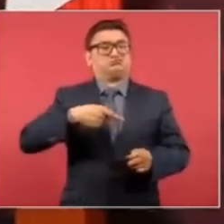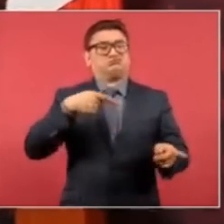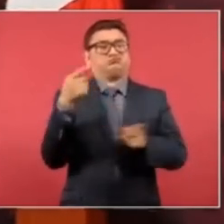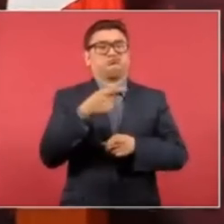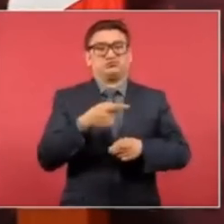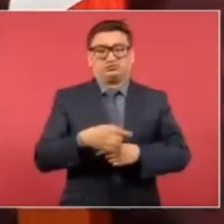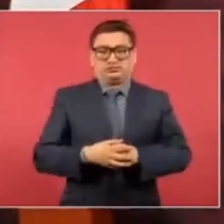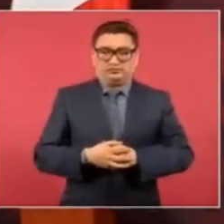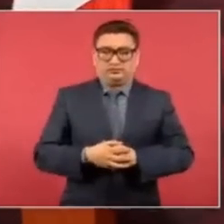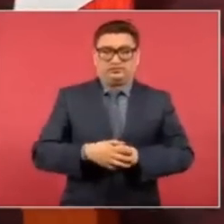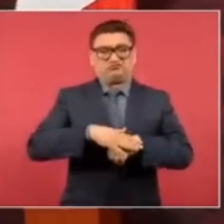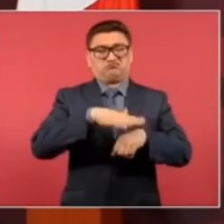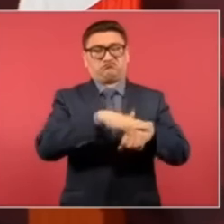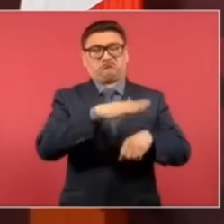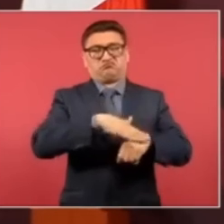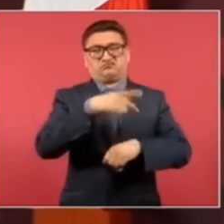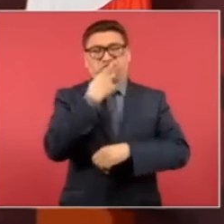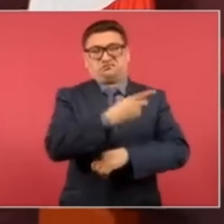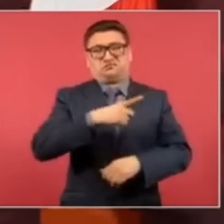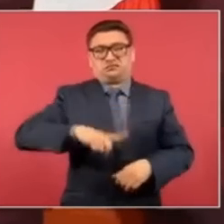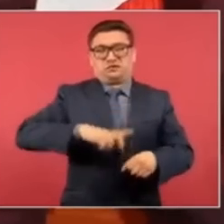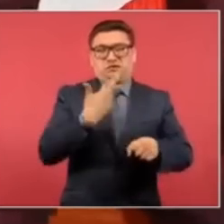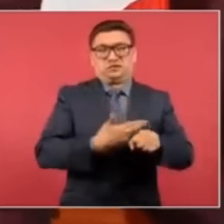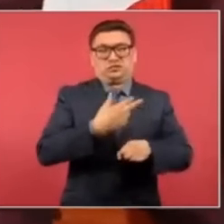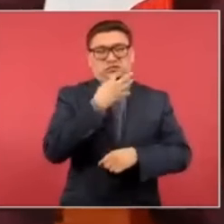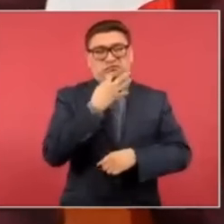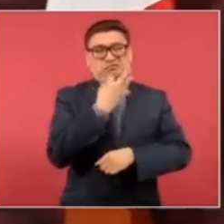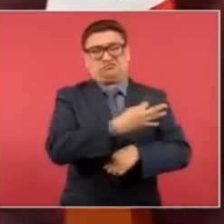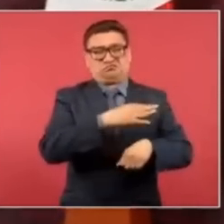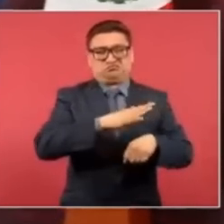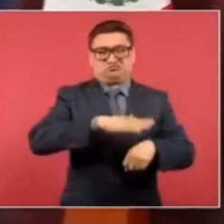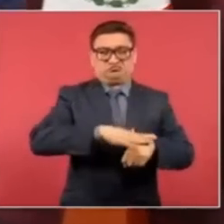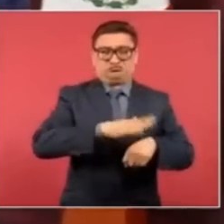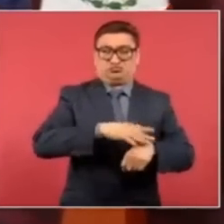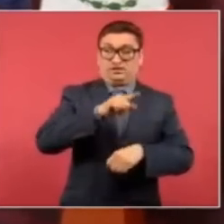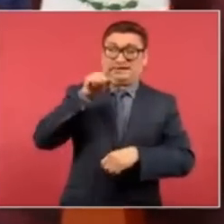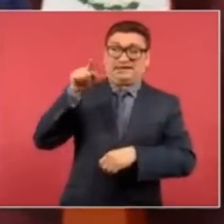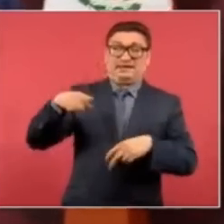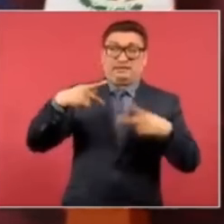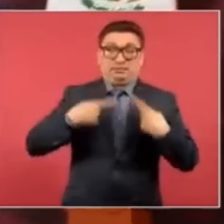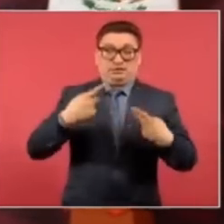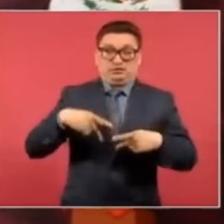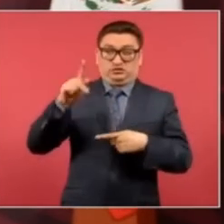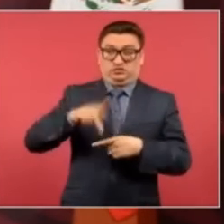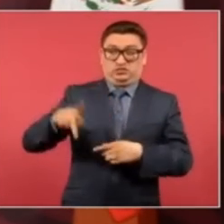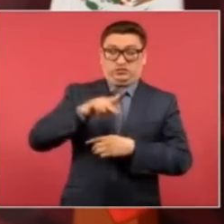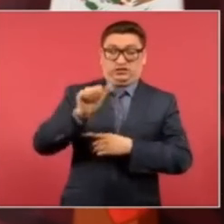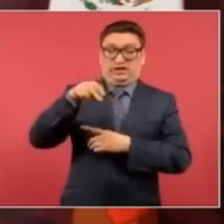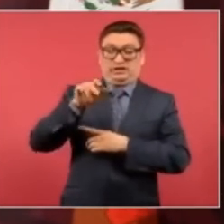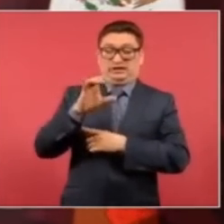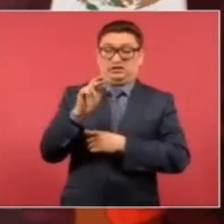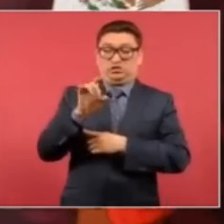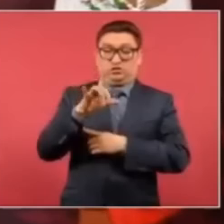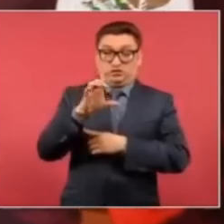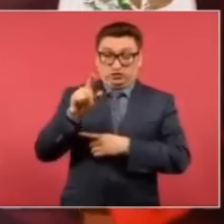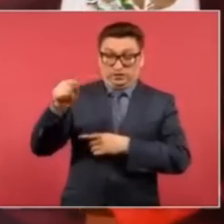Le recomendó que le dijera a los de Anenecuilco que si querían sembrar, que